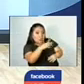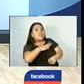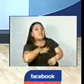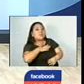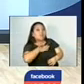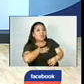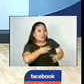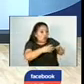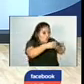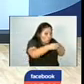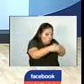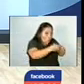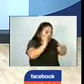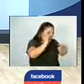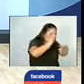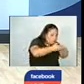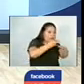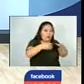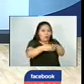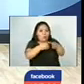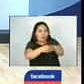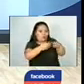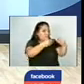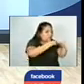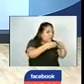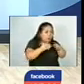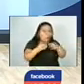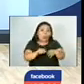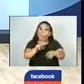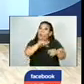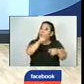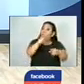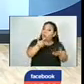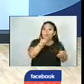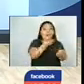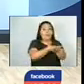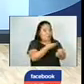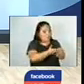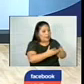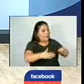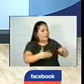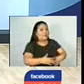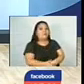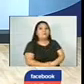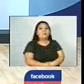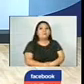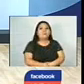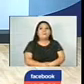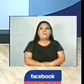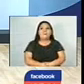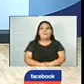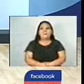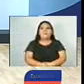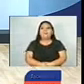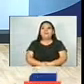procesar por clica, por programa y por estructura, que es otra de las propuestas que se ha hecho en la Asamblea, Aldair.